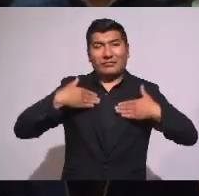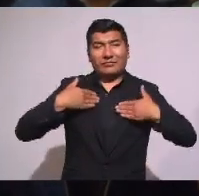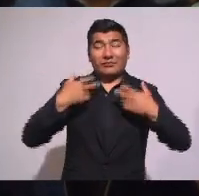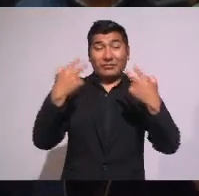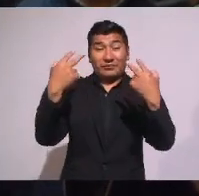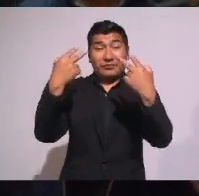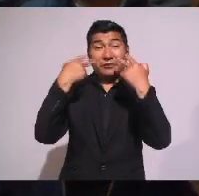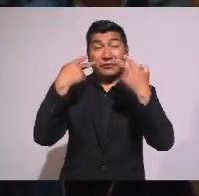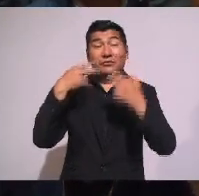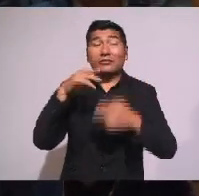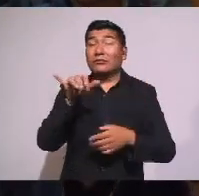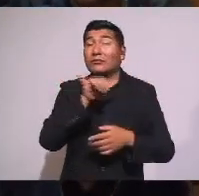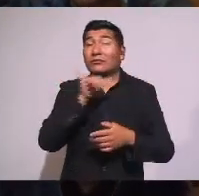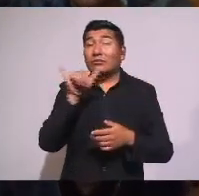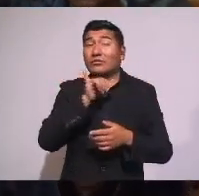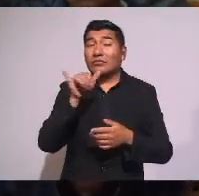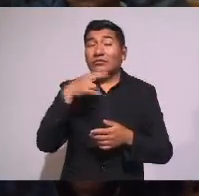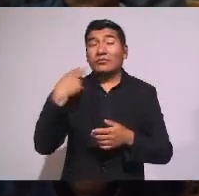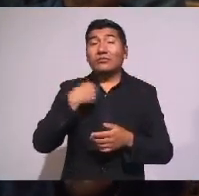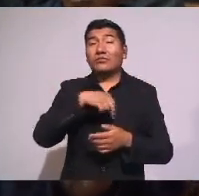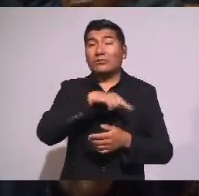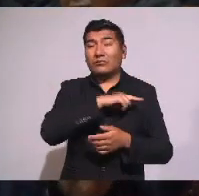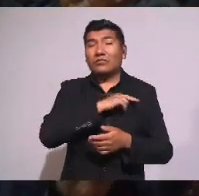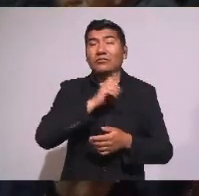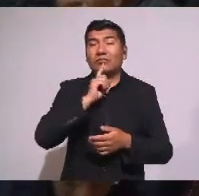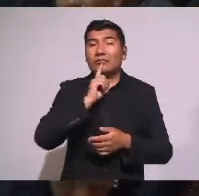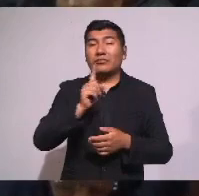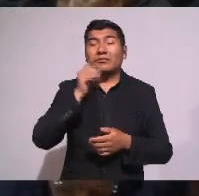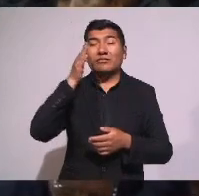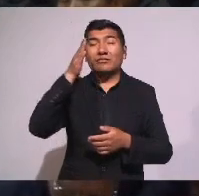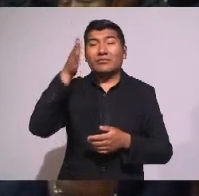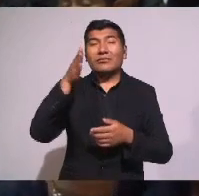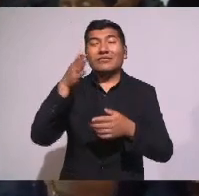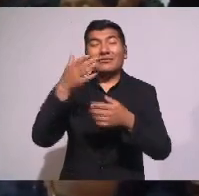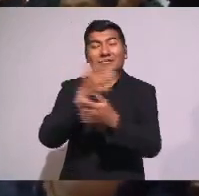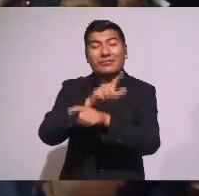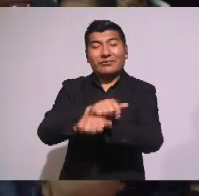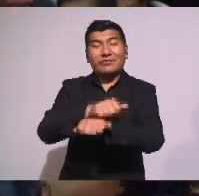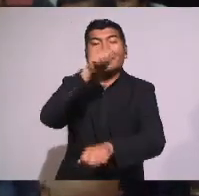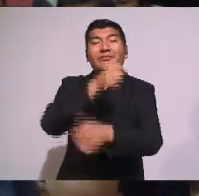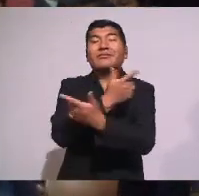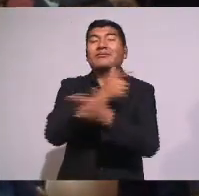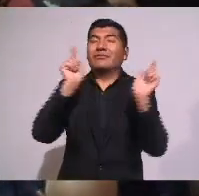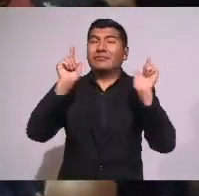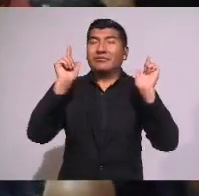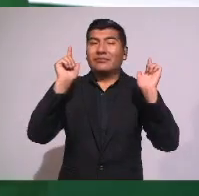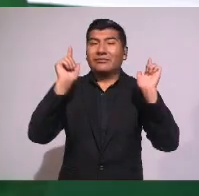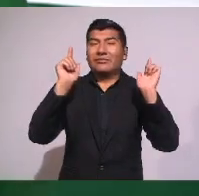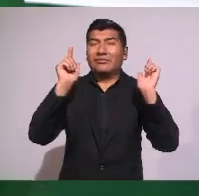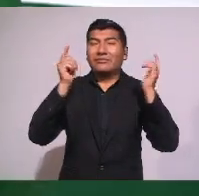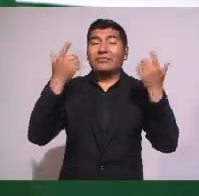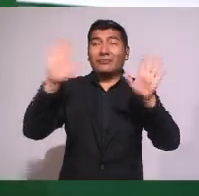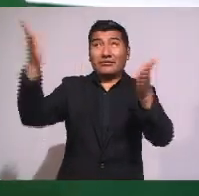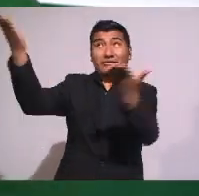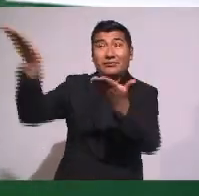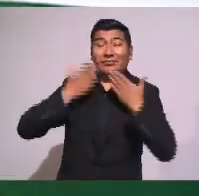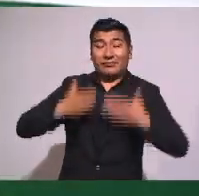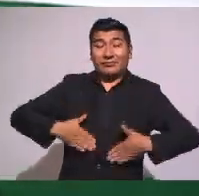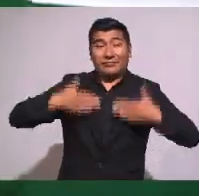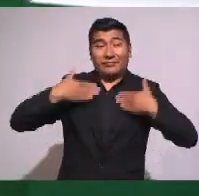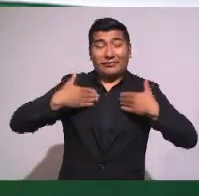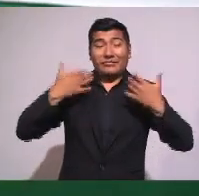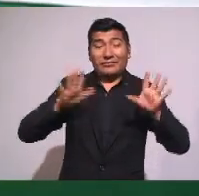bien, al mismo tiempo somos totalmente libres. Nos han dado la vida y